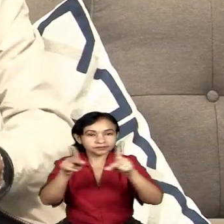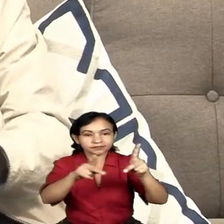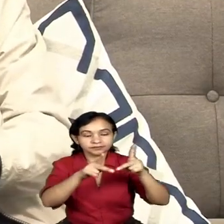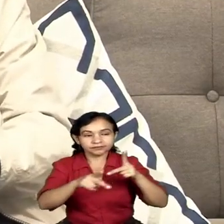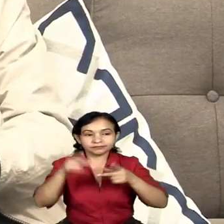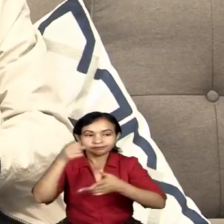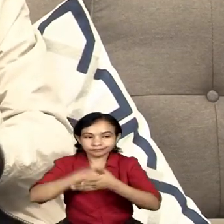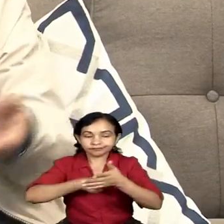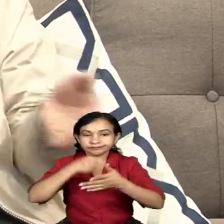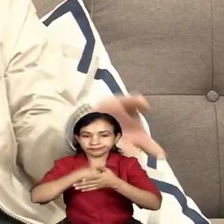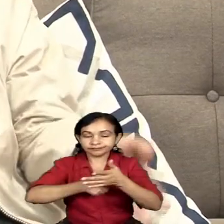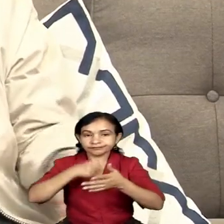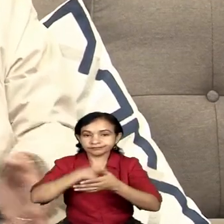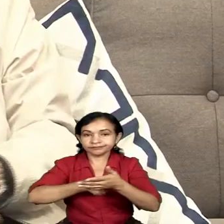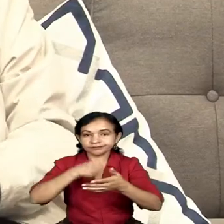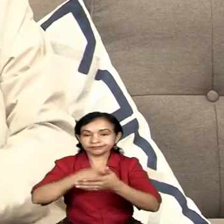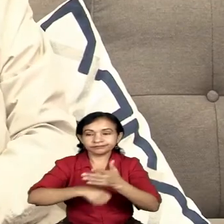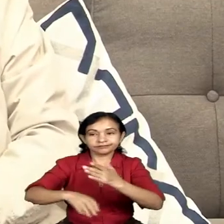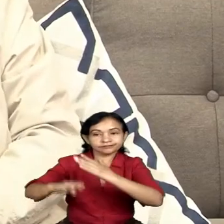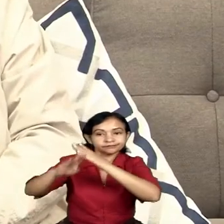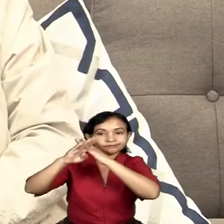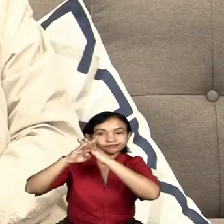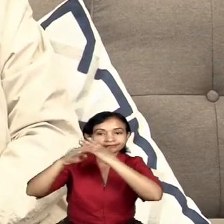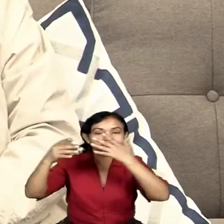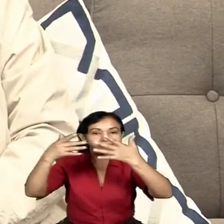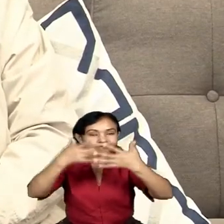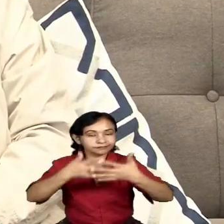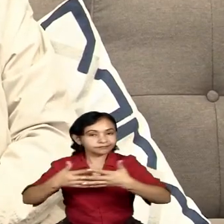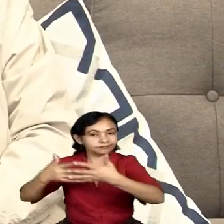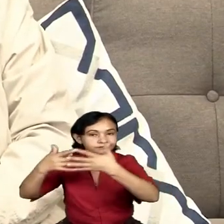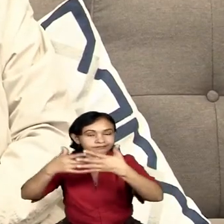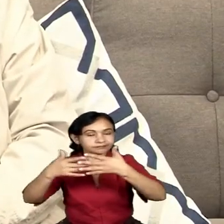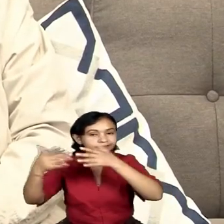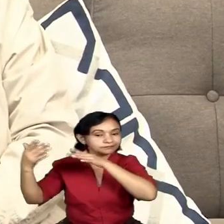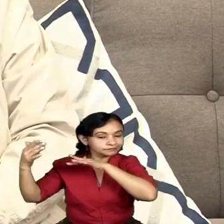luchó contra el invasor gringo.